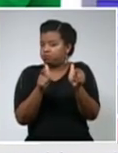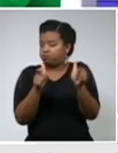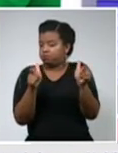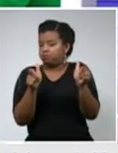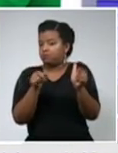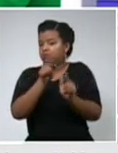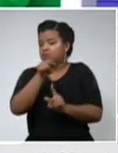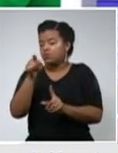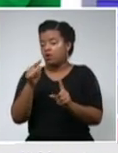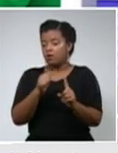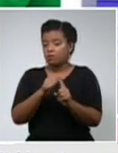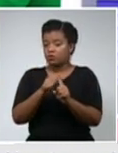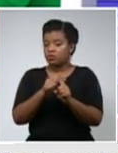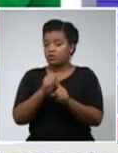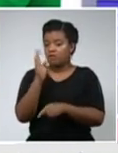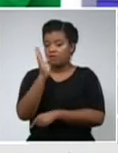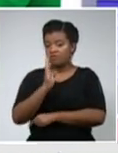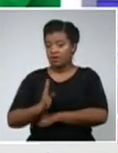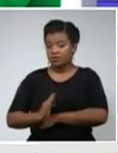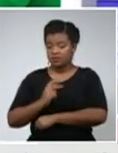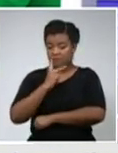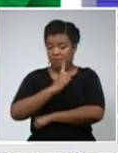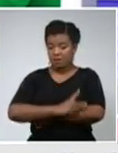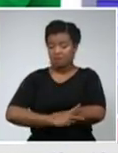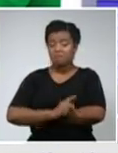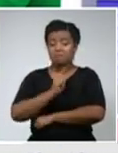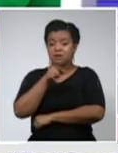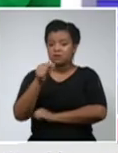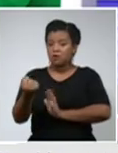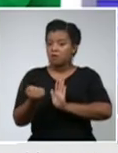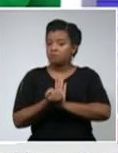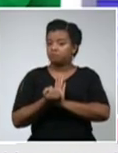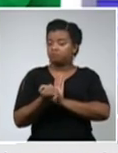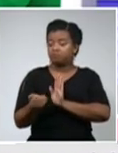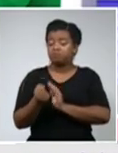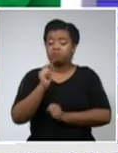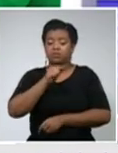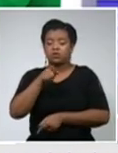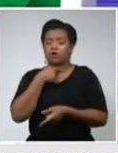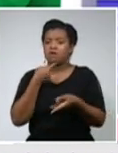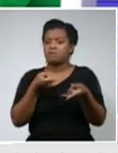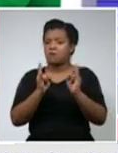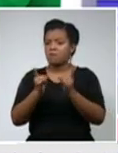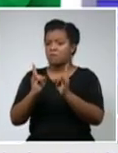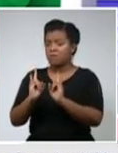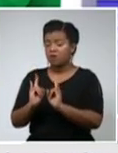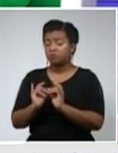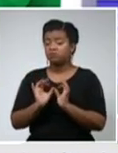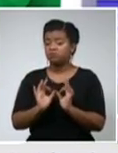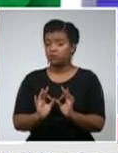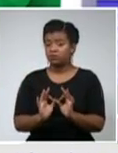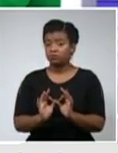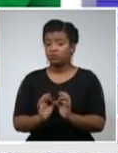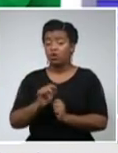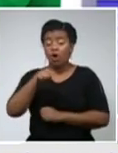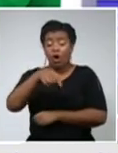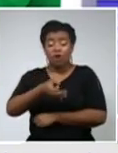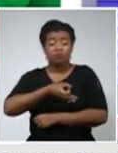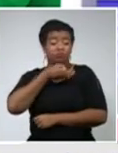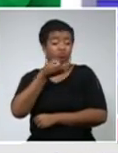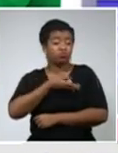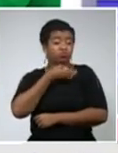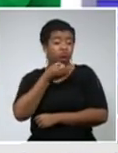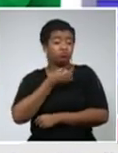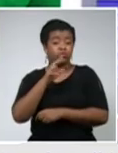el número de casos confirmados, en el número de casos fallecidos. Y como muy bien explicaba el